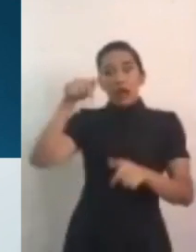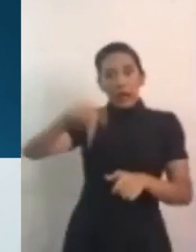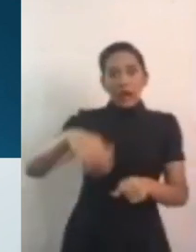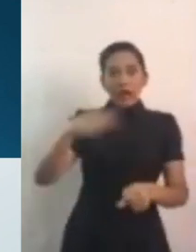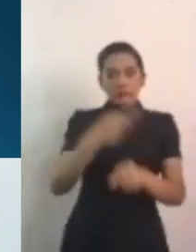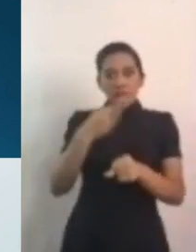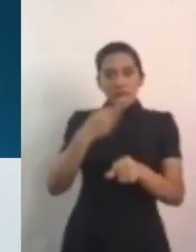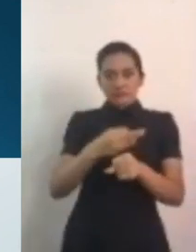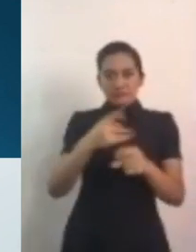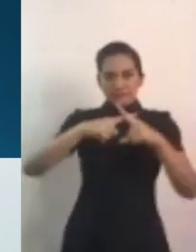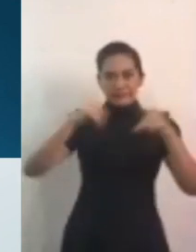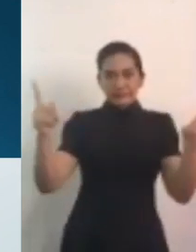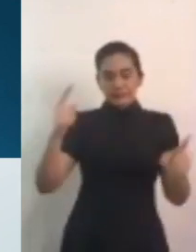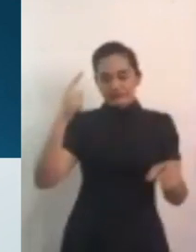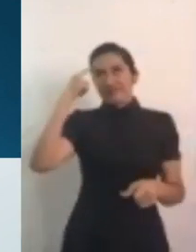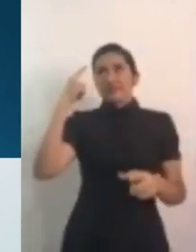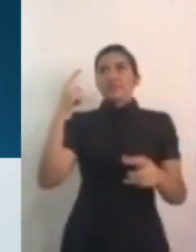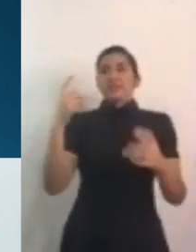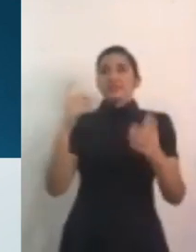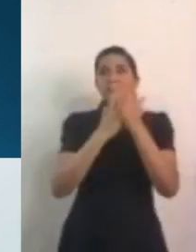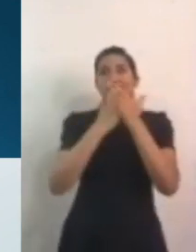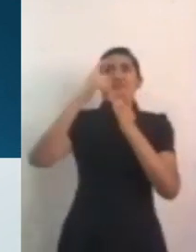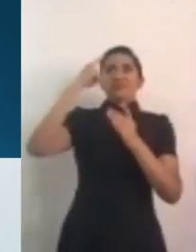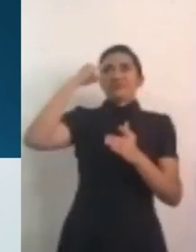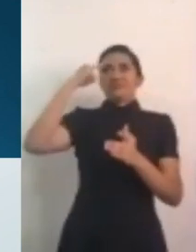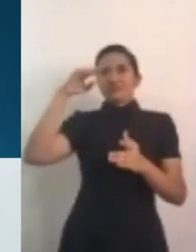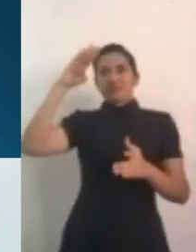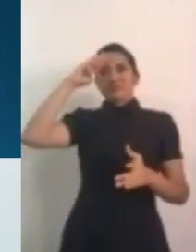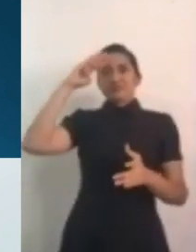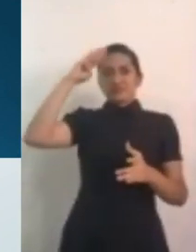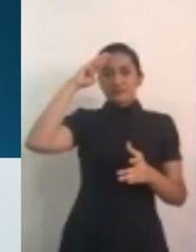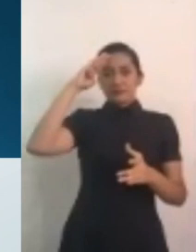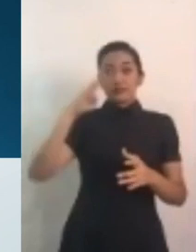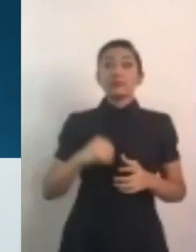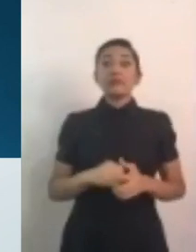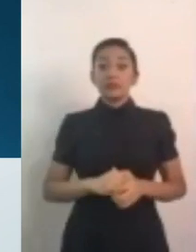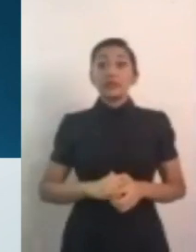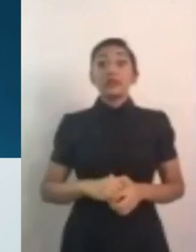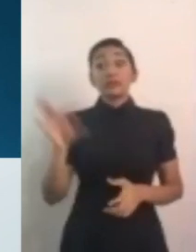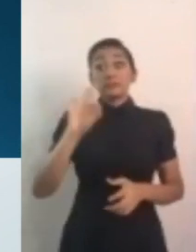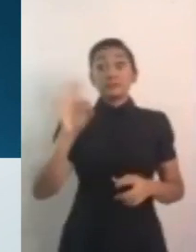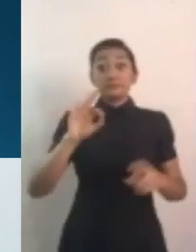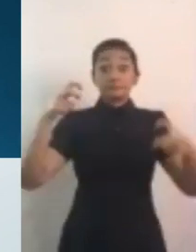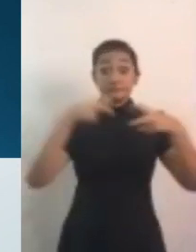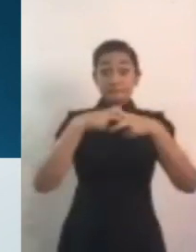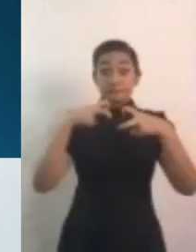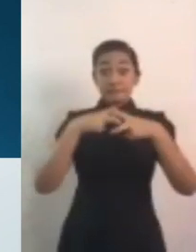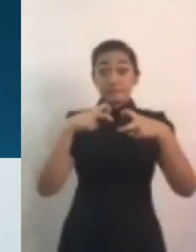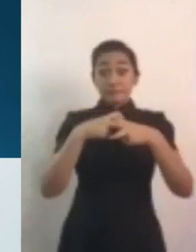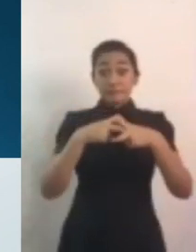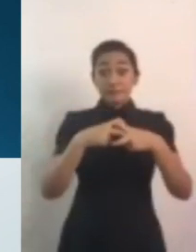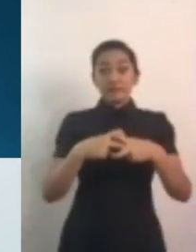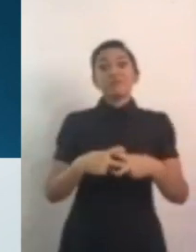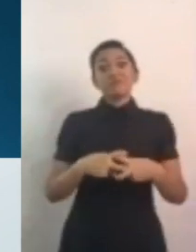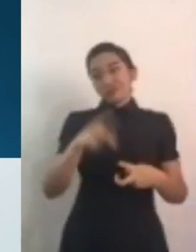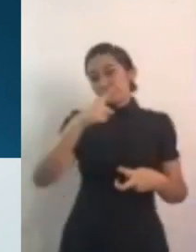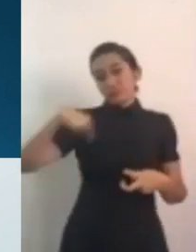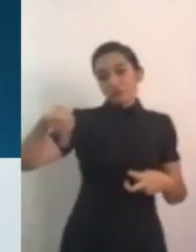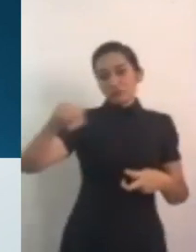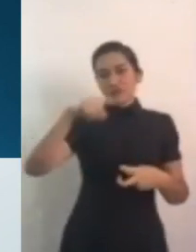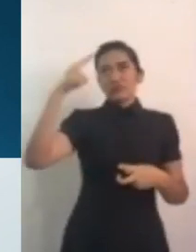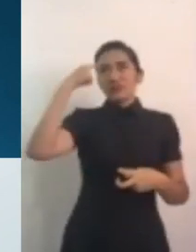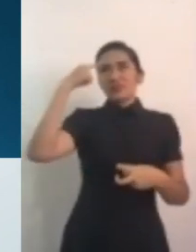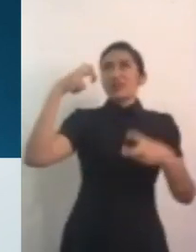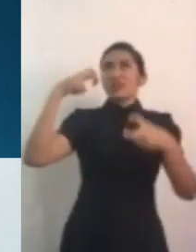son desadaptativas. El estrés funciona mejor porque de todas formas vamos a estar expuestos al estrés. Funciona mejor